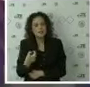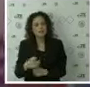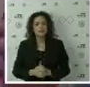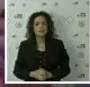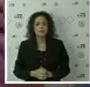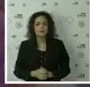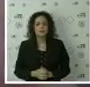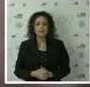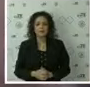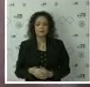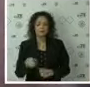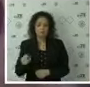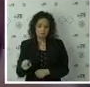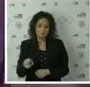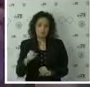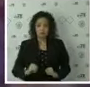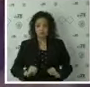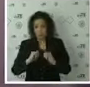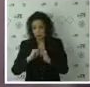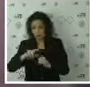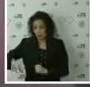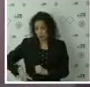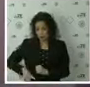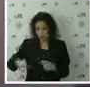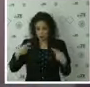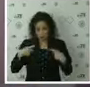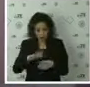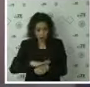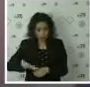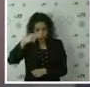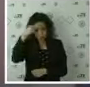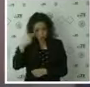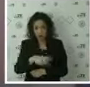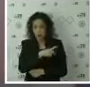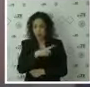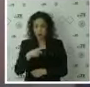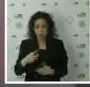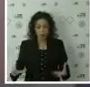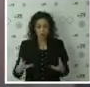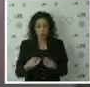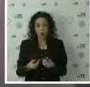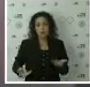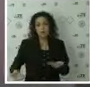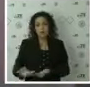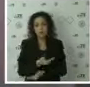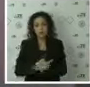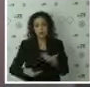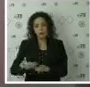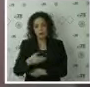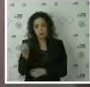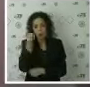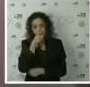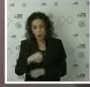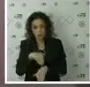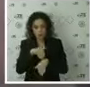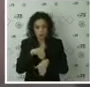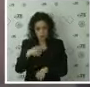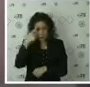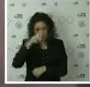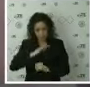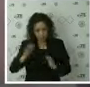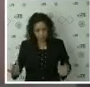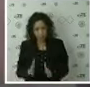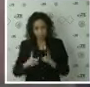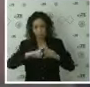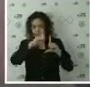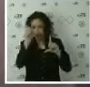órganos gubernamentales como ciudadanas y ciudadanos tendrían que compartir el mismo deber en pro de la nación. Y sí, estoy totalmente de acuerdo en que